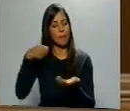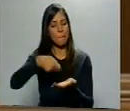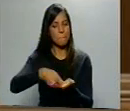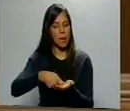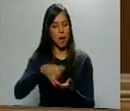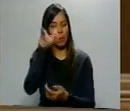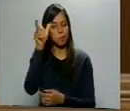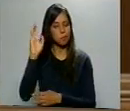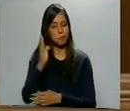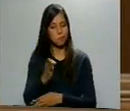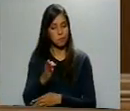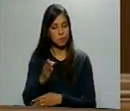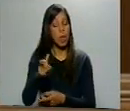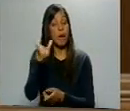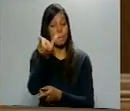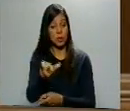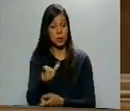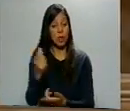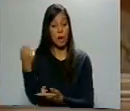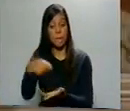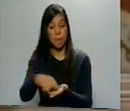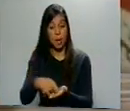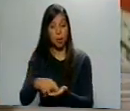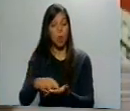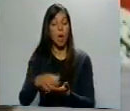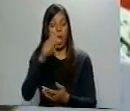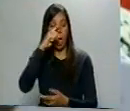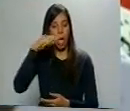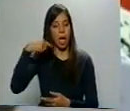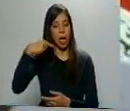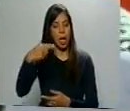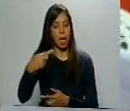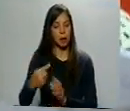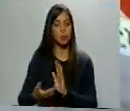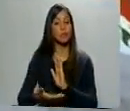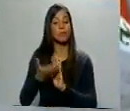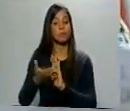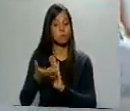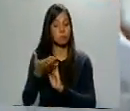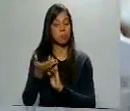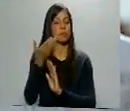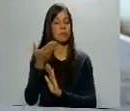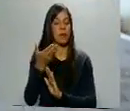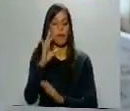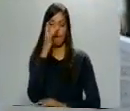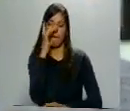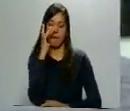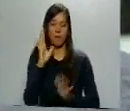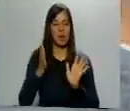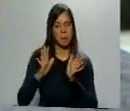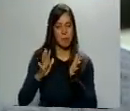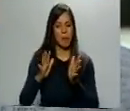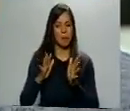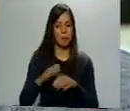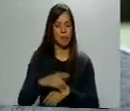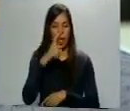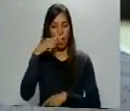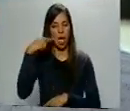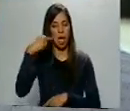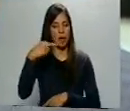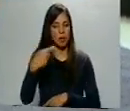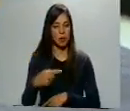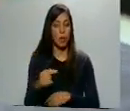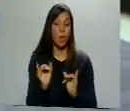tributaria sancionatoria y reajustarlo dentro de los primeros días de febrero de cada año, en la